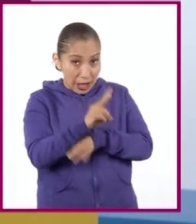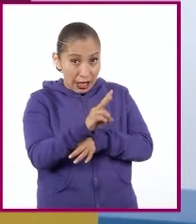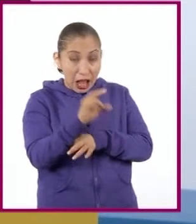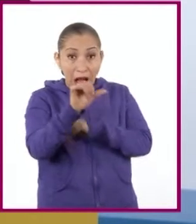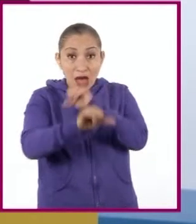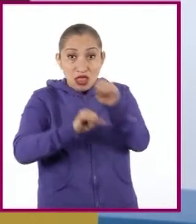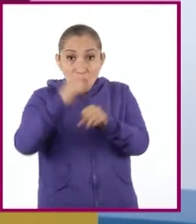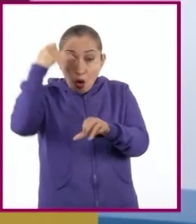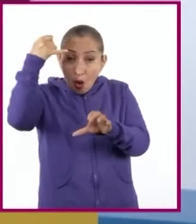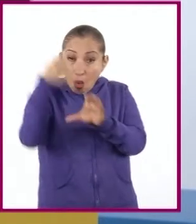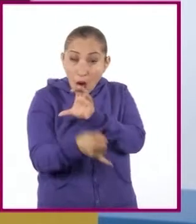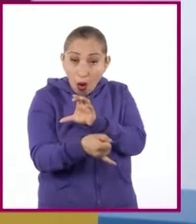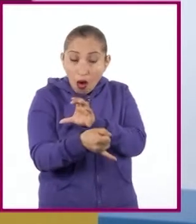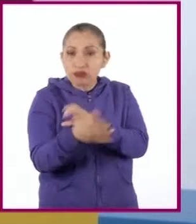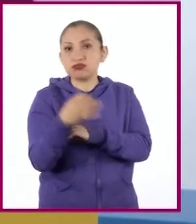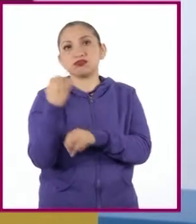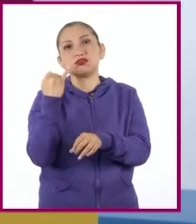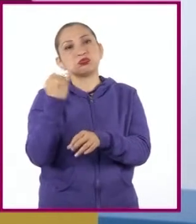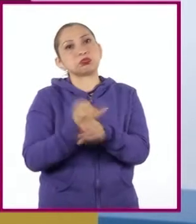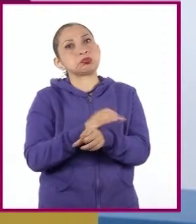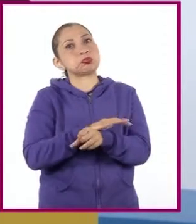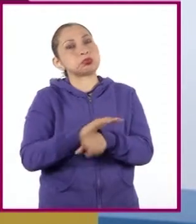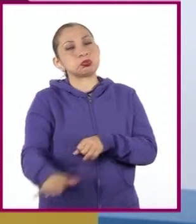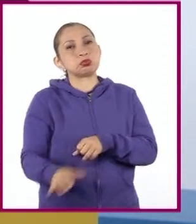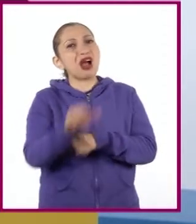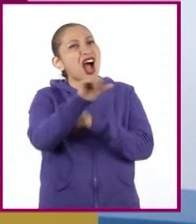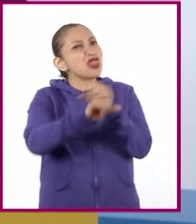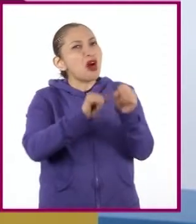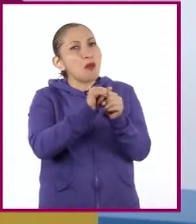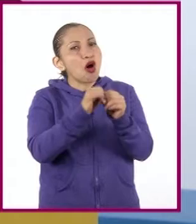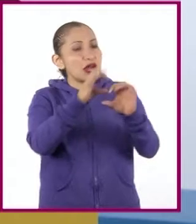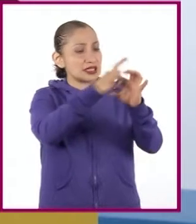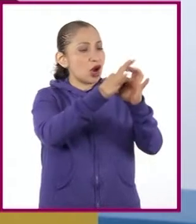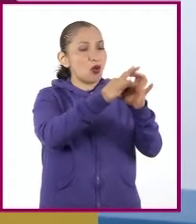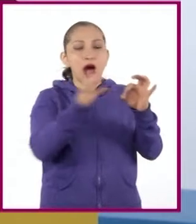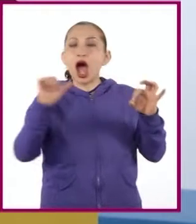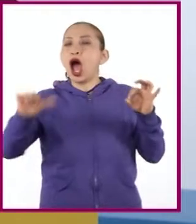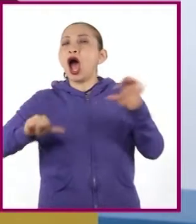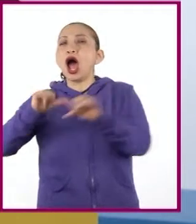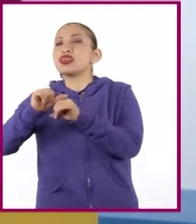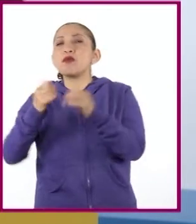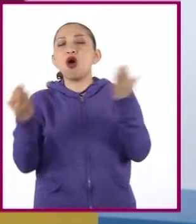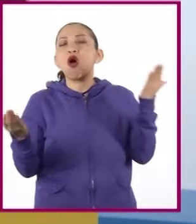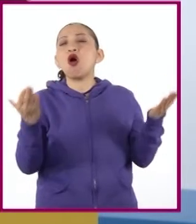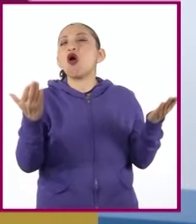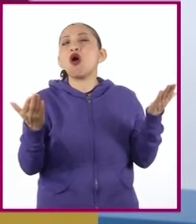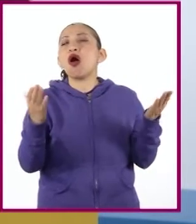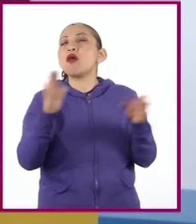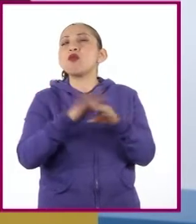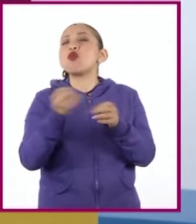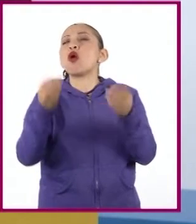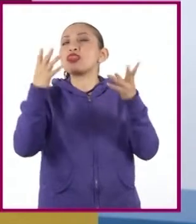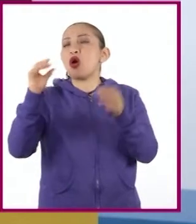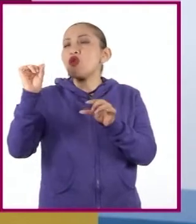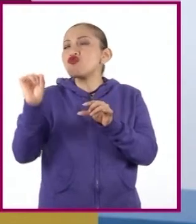que lo conforman. ¿Qué tan pequeños son los átomos comparados con las células?